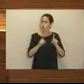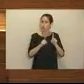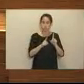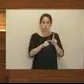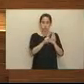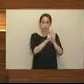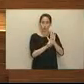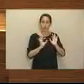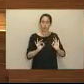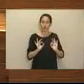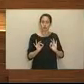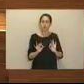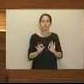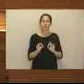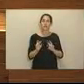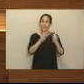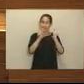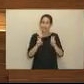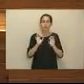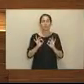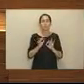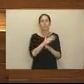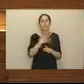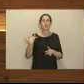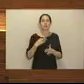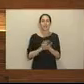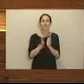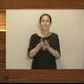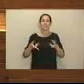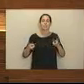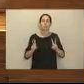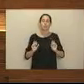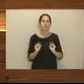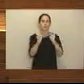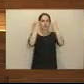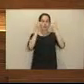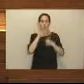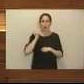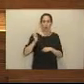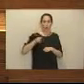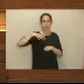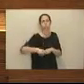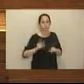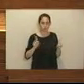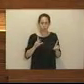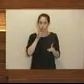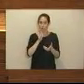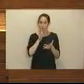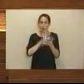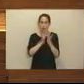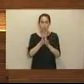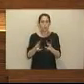además es un principio que trata precisamente de salvar la democracia, de salvarla de las garras de los jueces. Porque ahora vivimos una democracia absolutamente